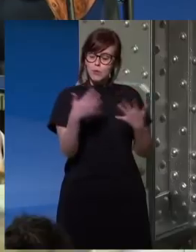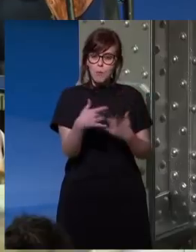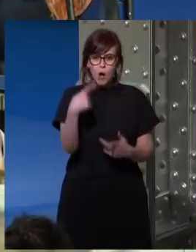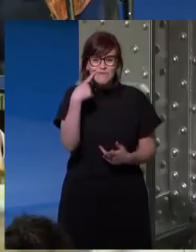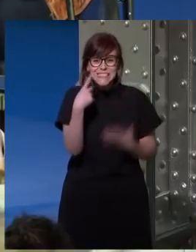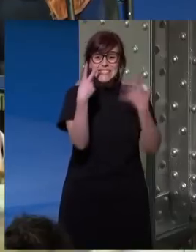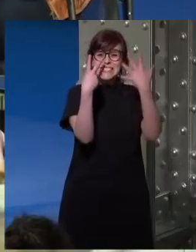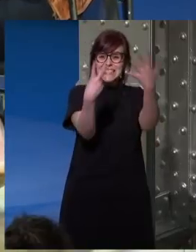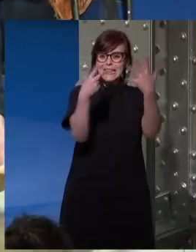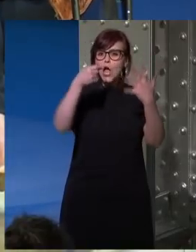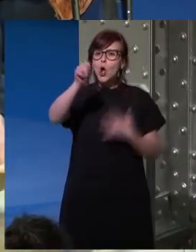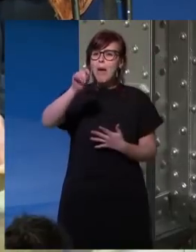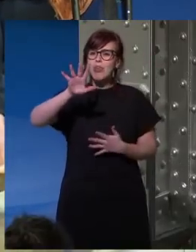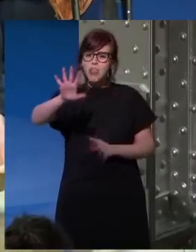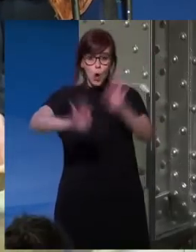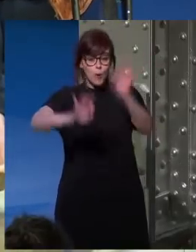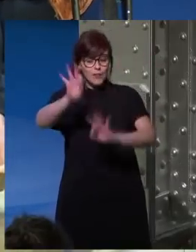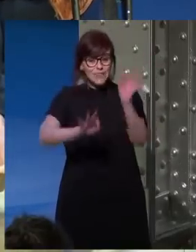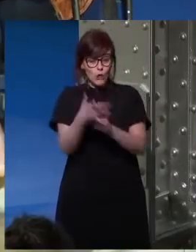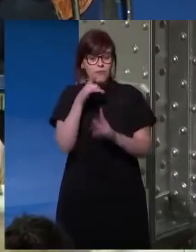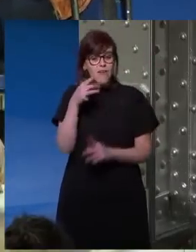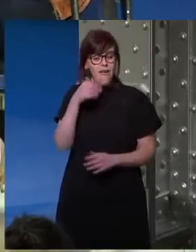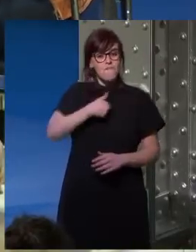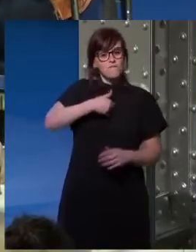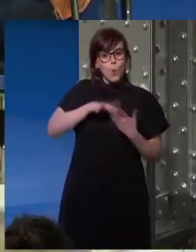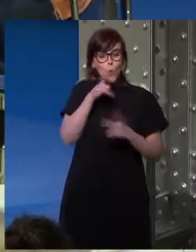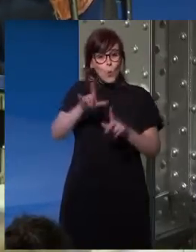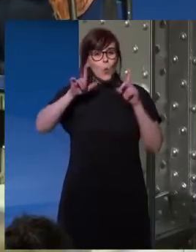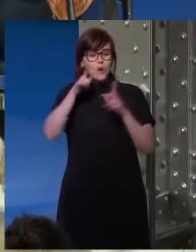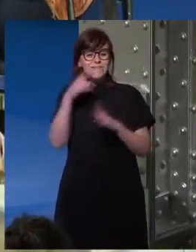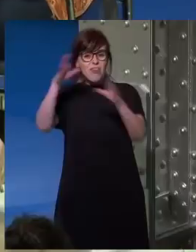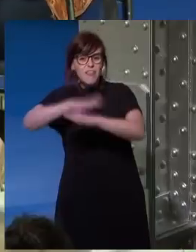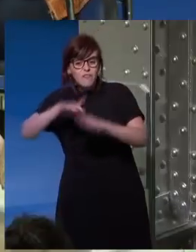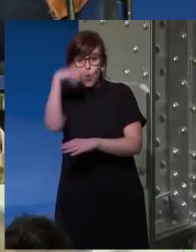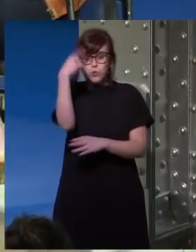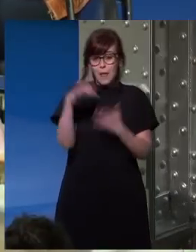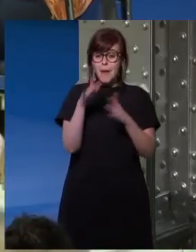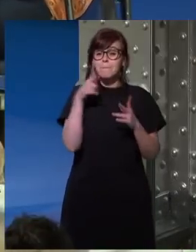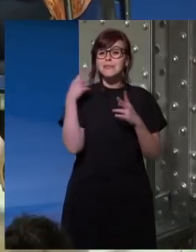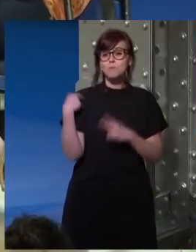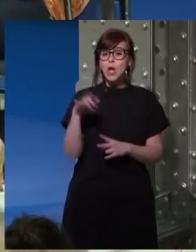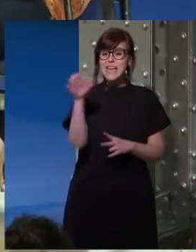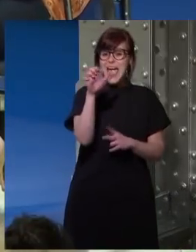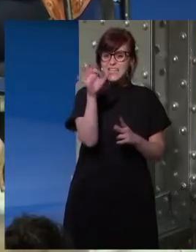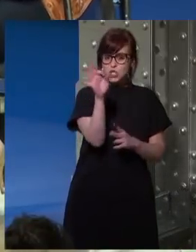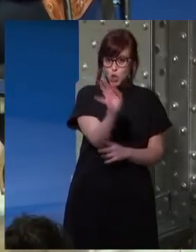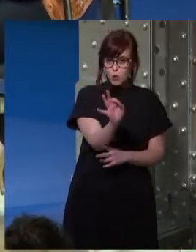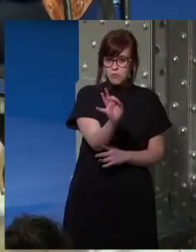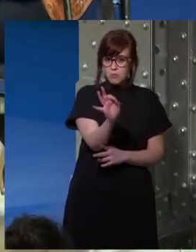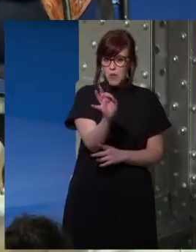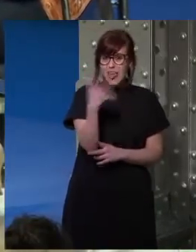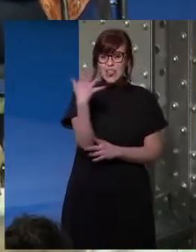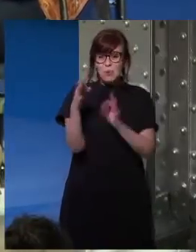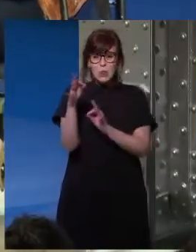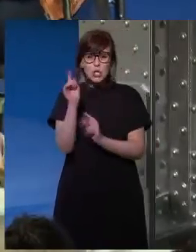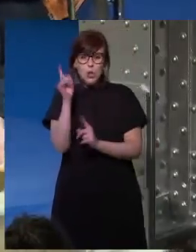el 7,5% de las figuras científicas y culturales que aparecen en los libros de texto de la ESO son mujeres, eso te da que pensar,